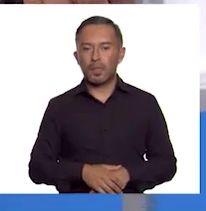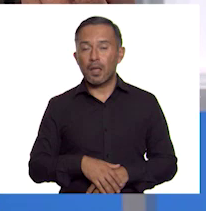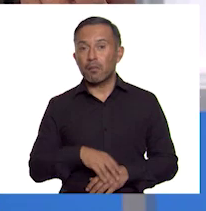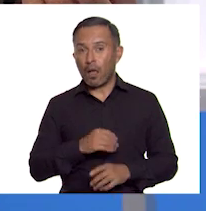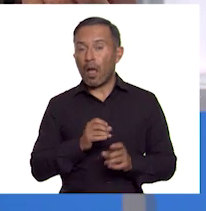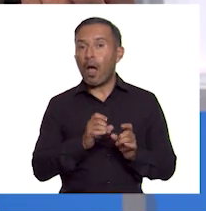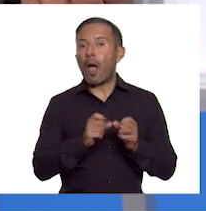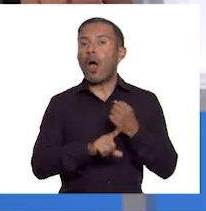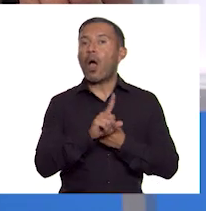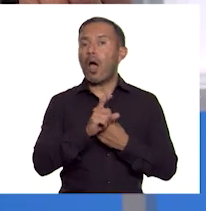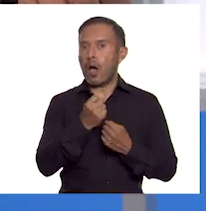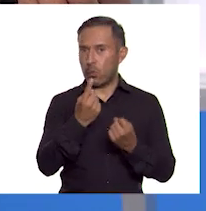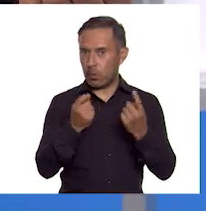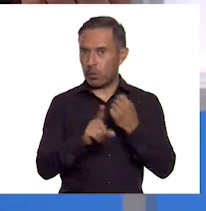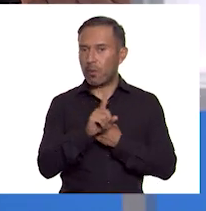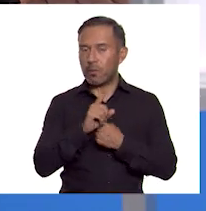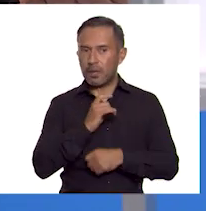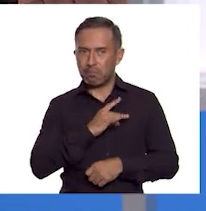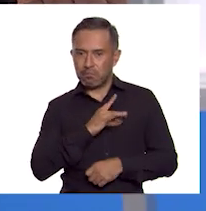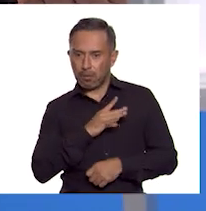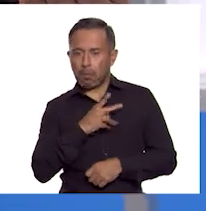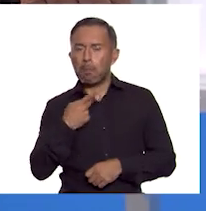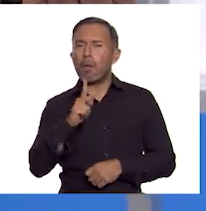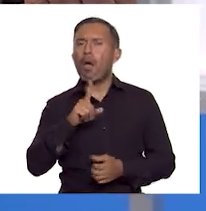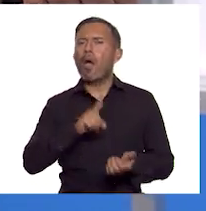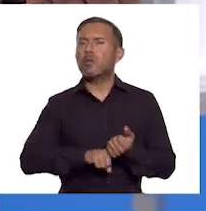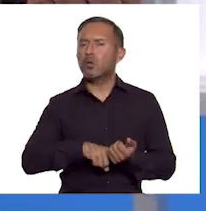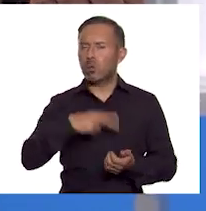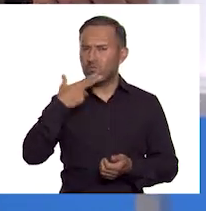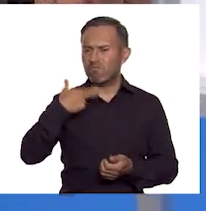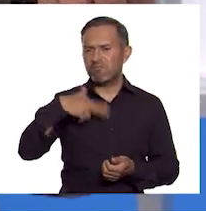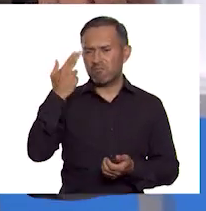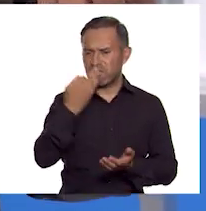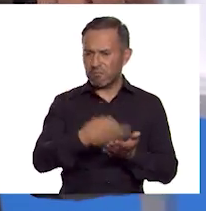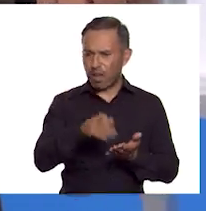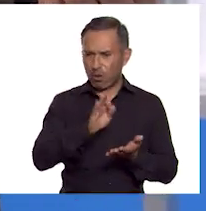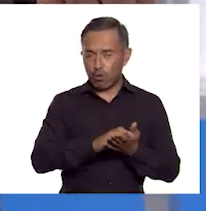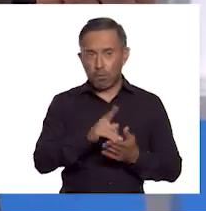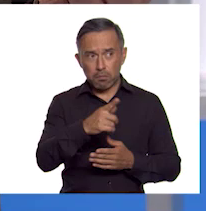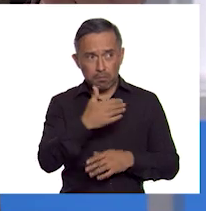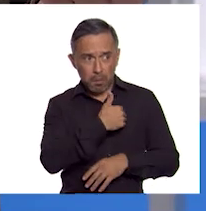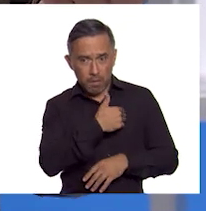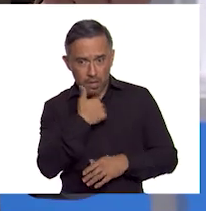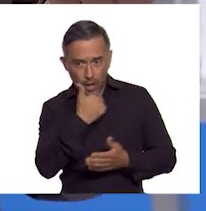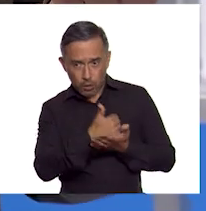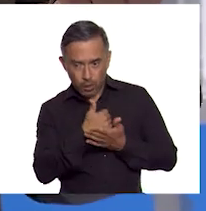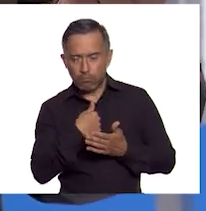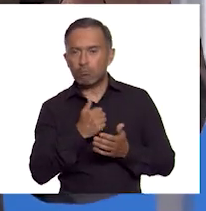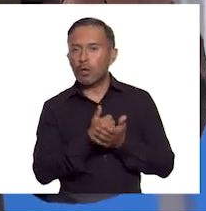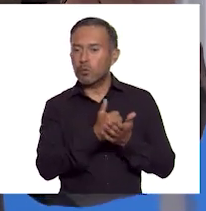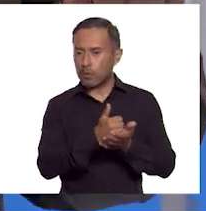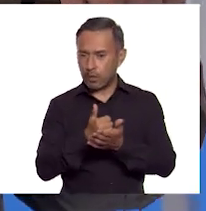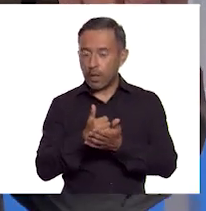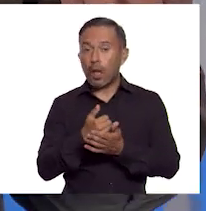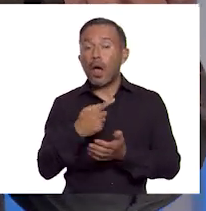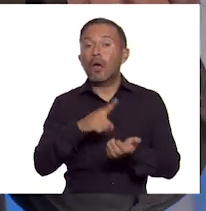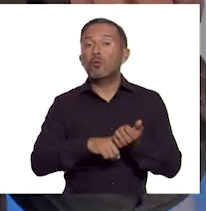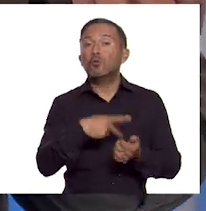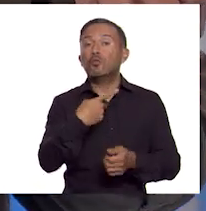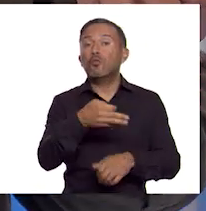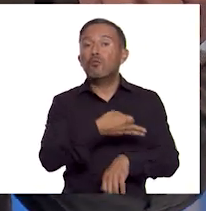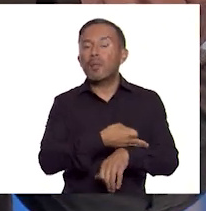algunas situaciones, pero actúa con valor, ayuda a quien se lo pide y siente apego por su